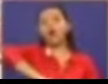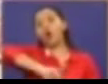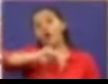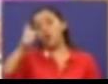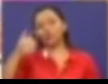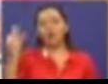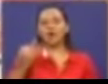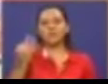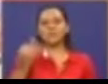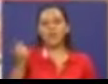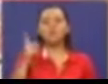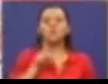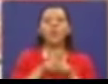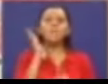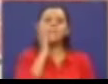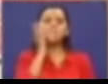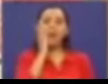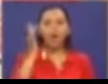las cuales salen muchos,